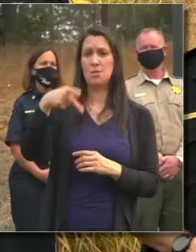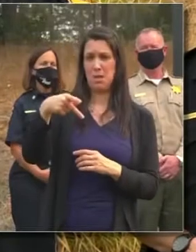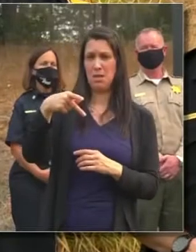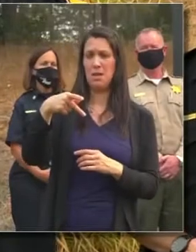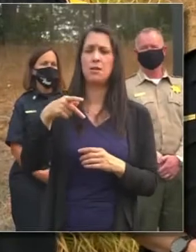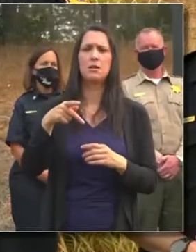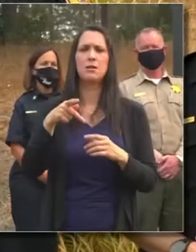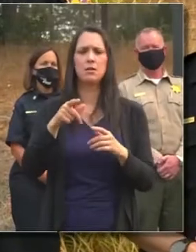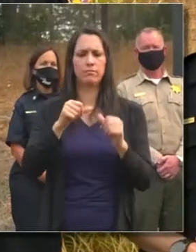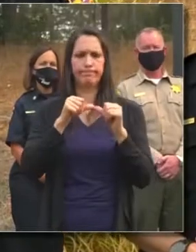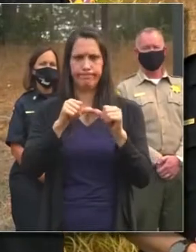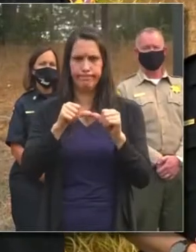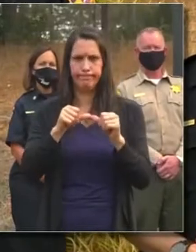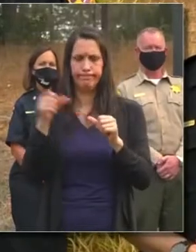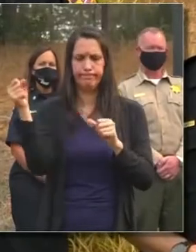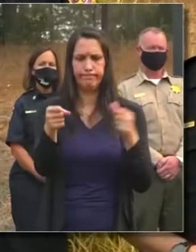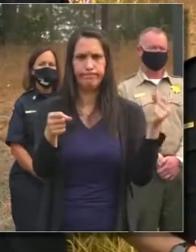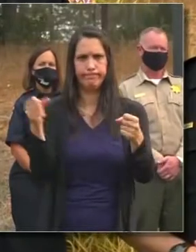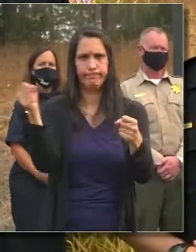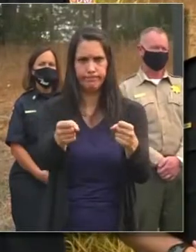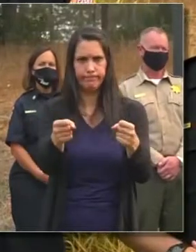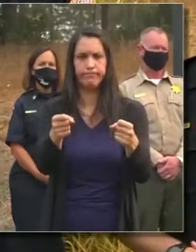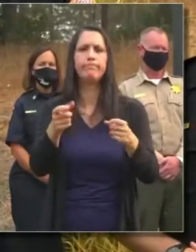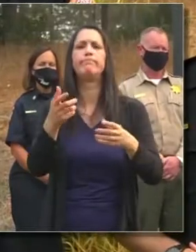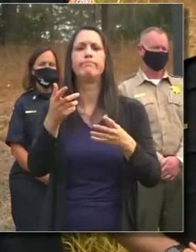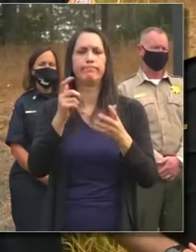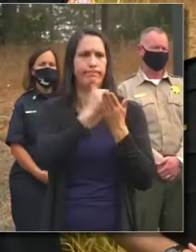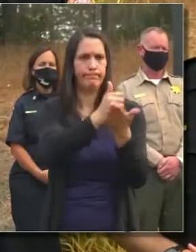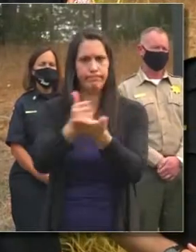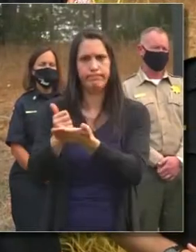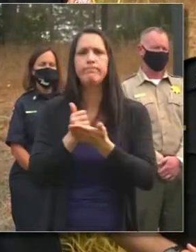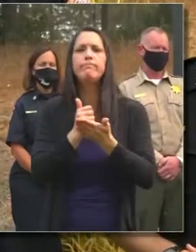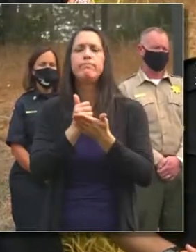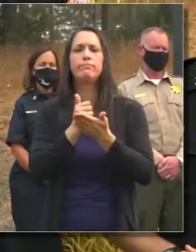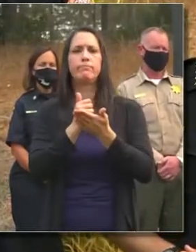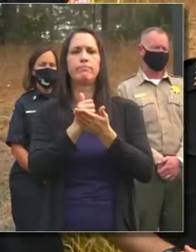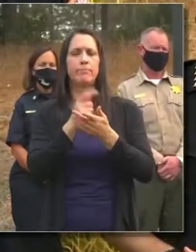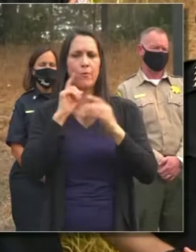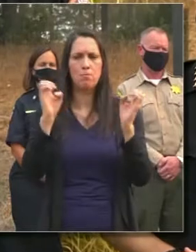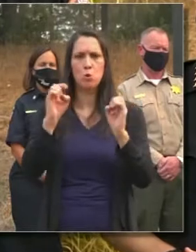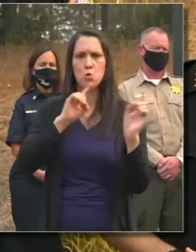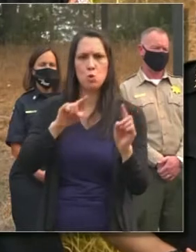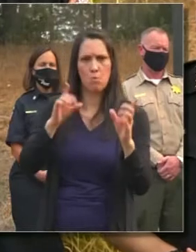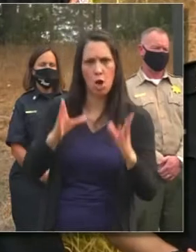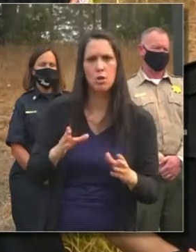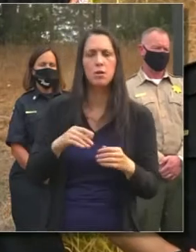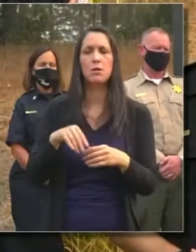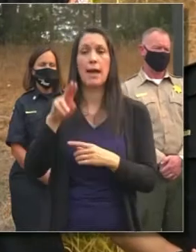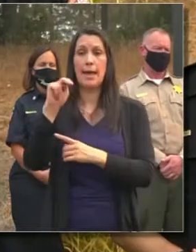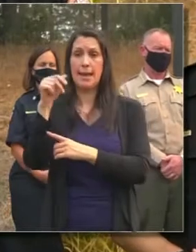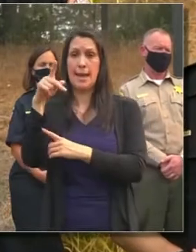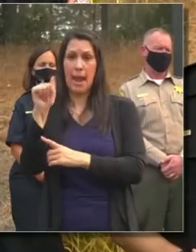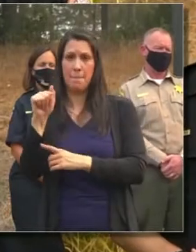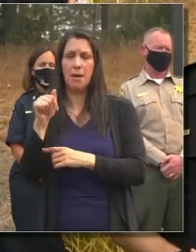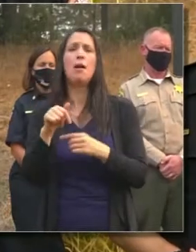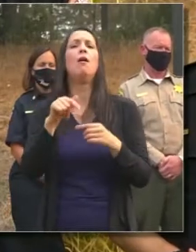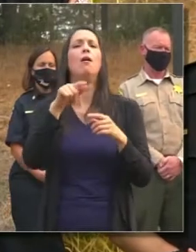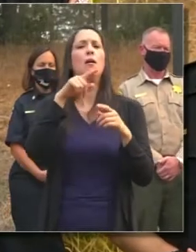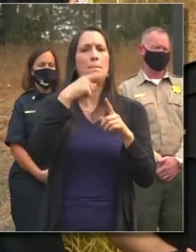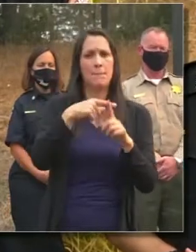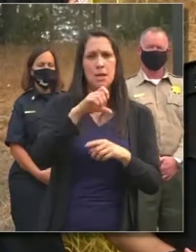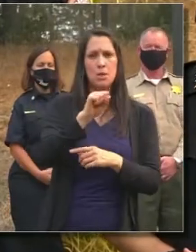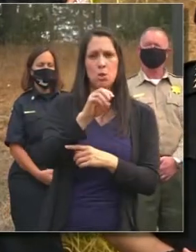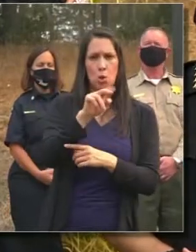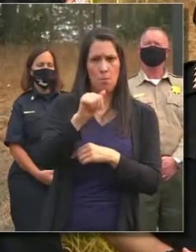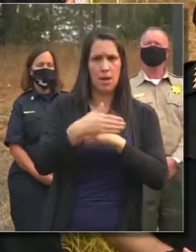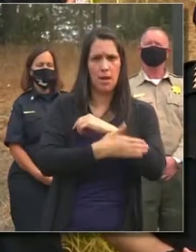en la patrulla de caminos sigue apoyando a la policía ya los bomberos y a nuestros compañeros que trabajan en los